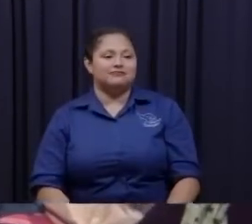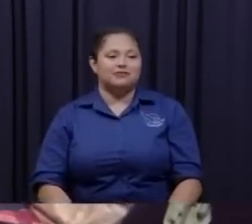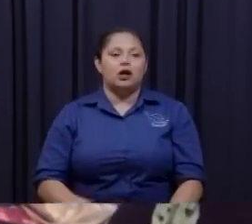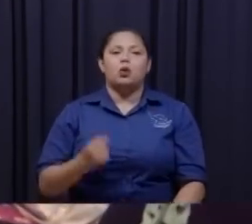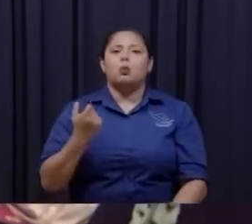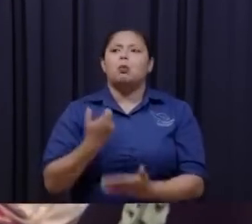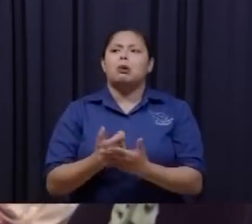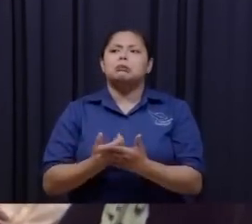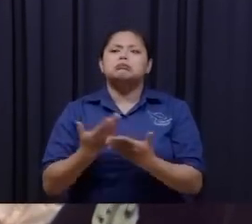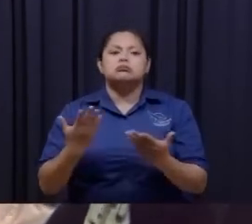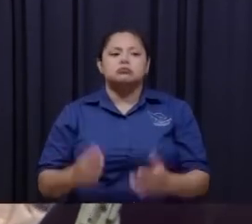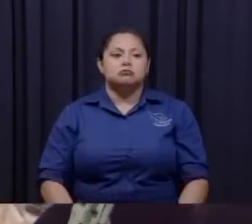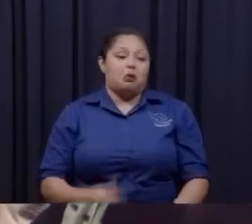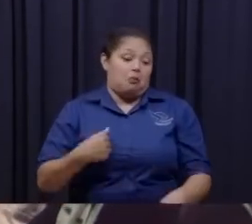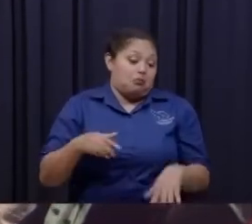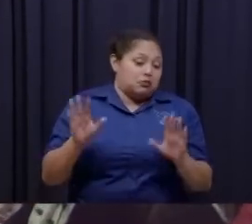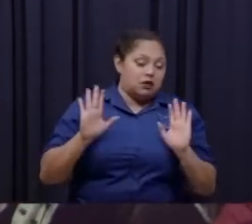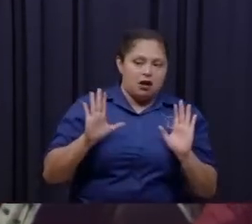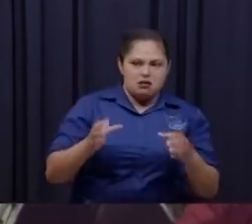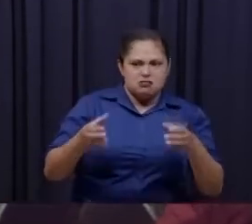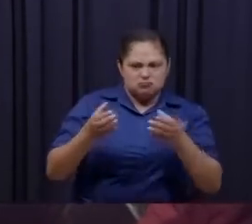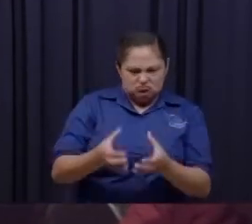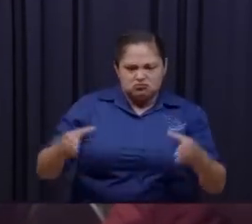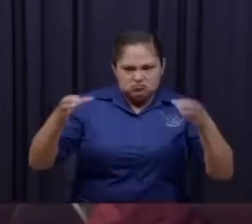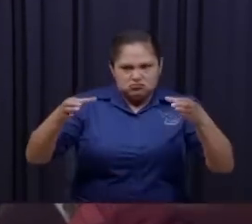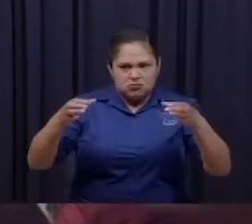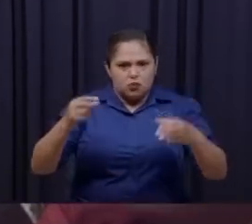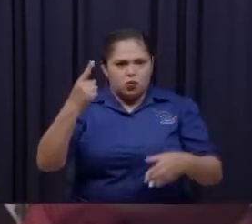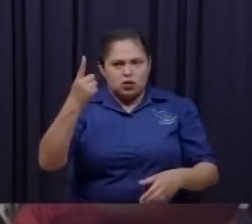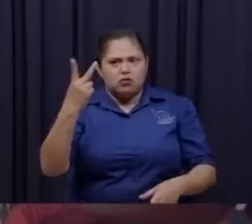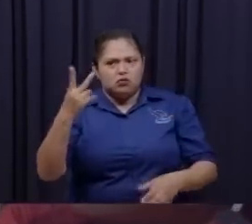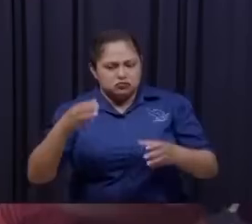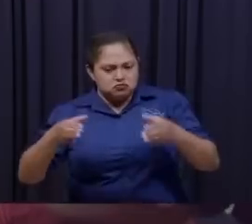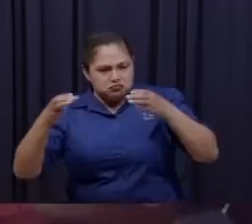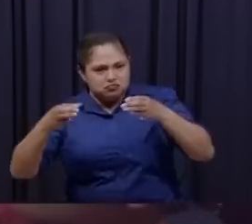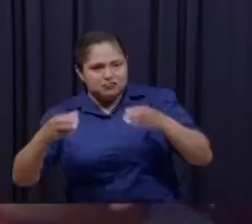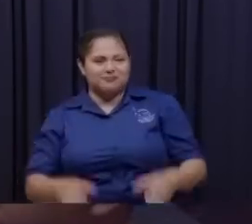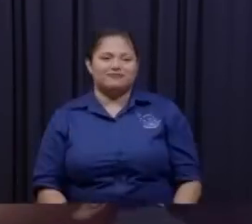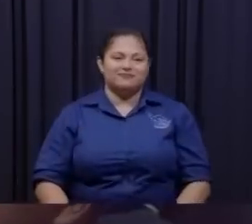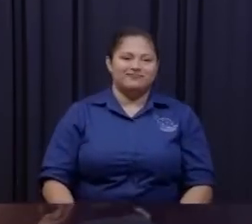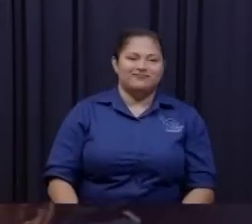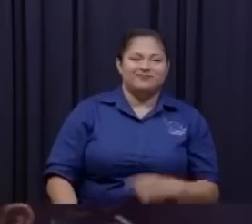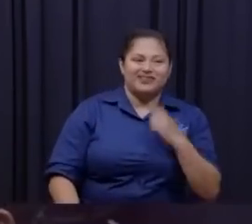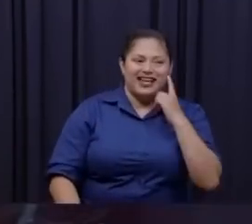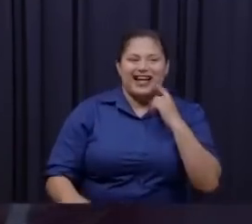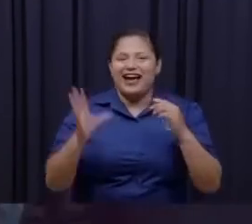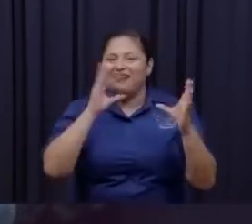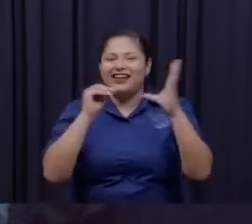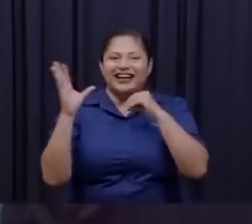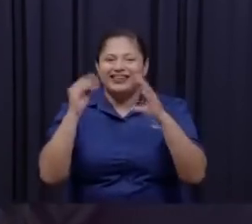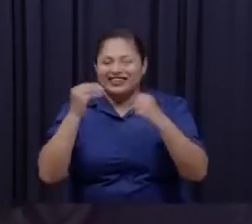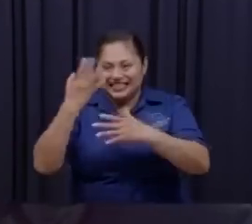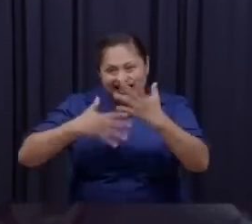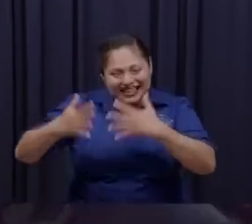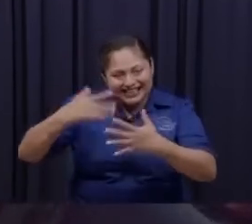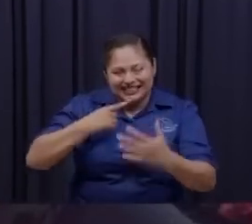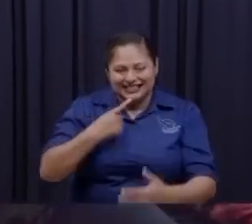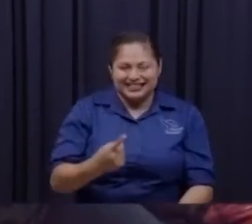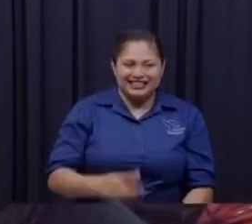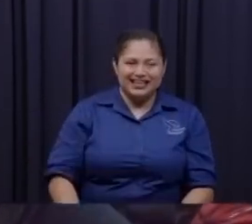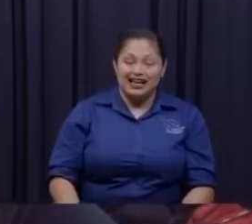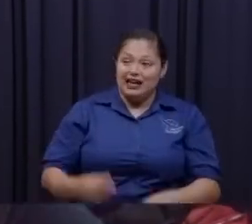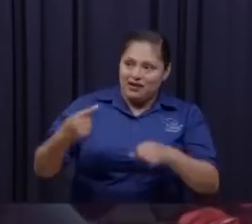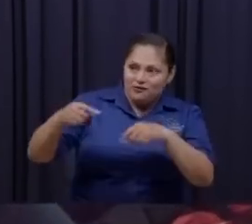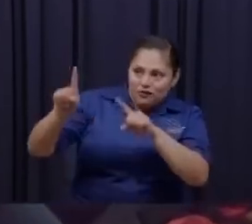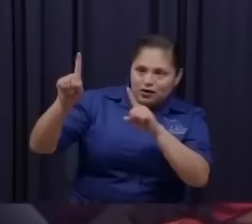¿Cuánto? No sé. ¿Una cantimplora o dos? No, vamos. Se hablaron así como medio secreteándose. Se